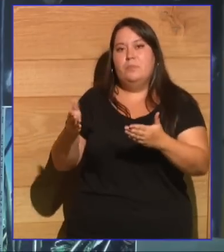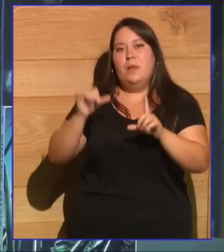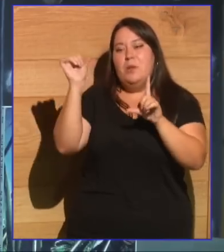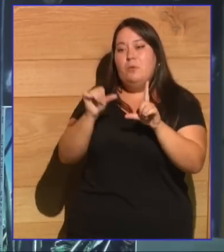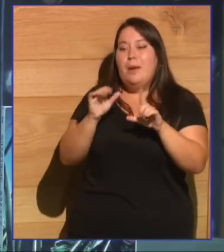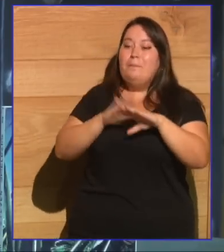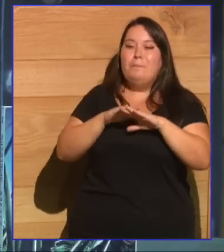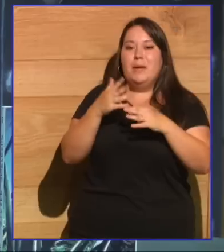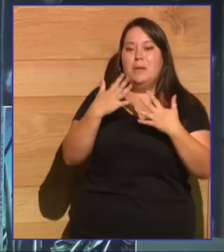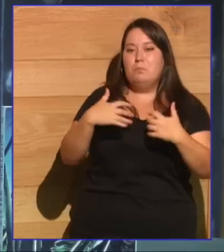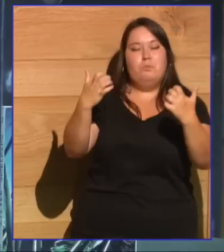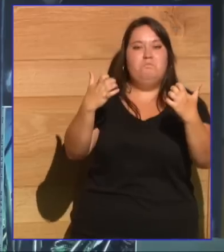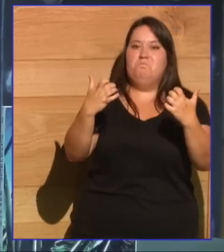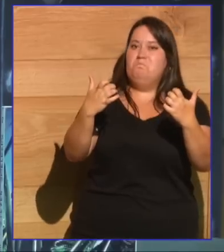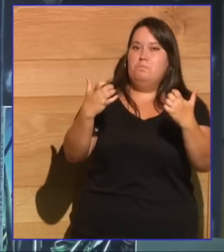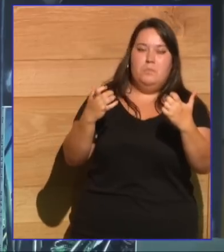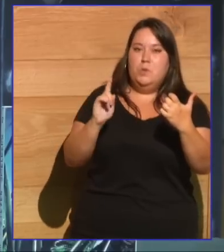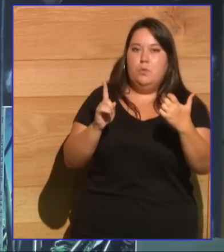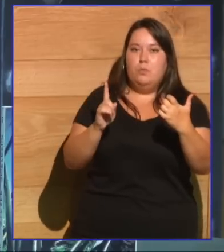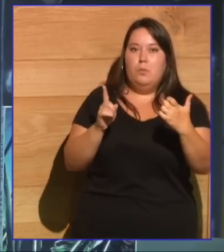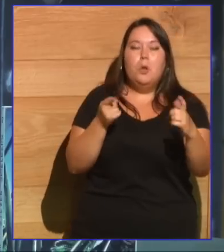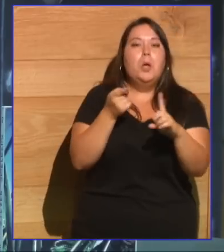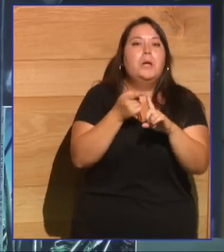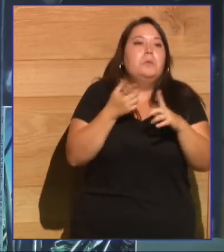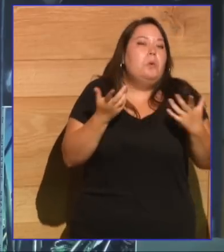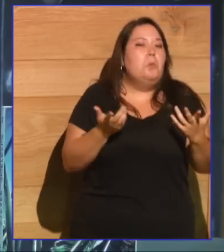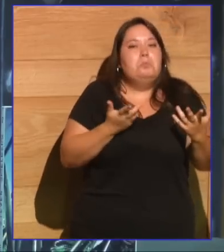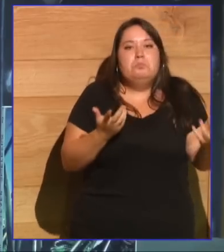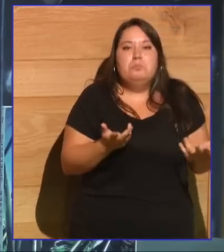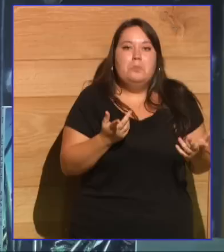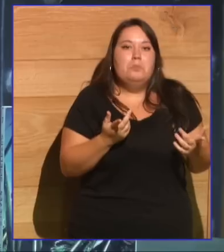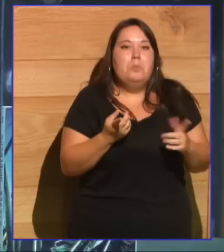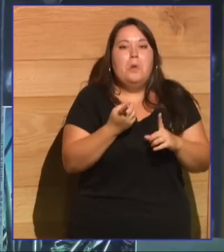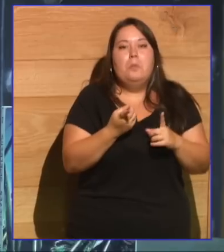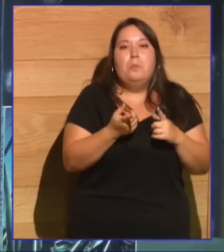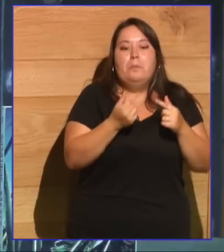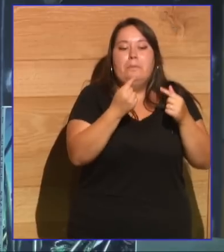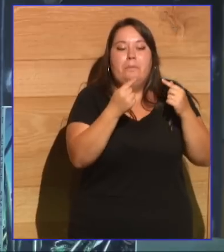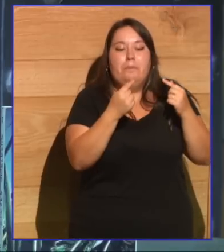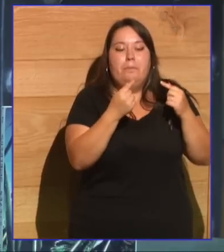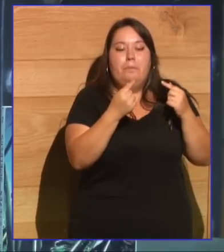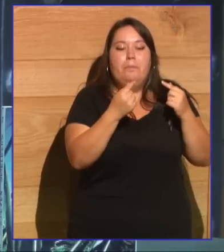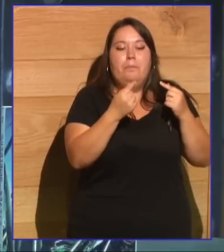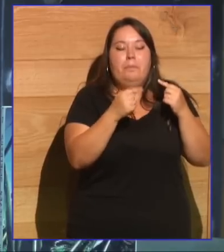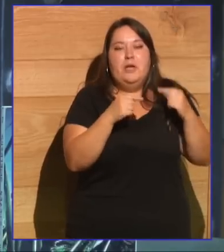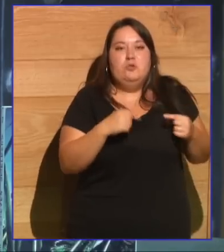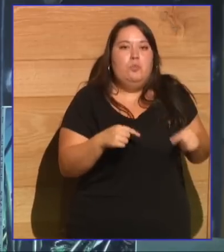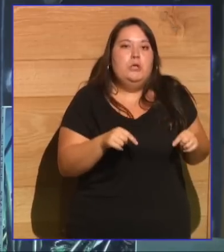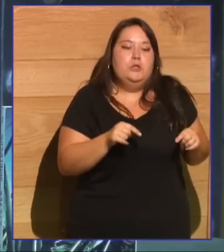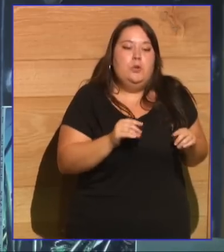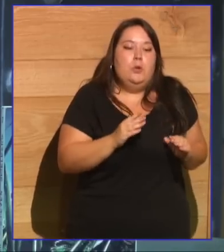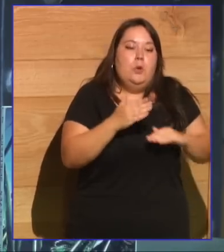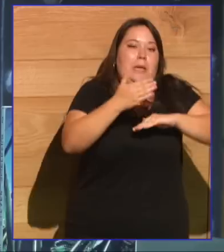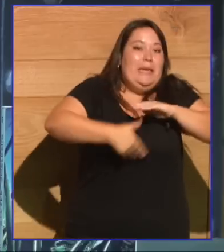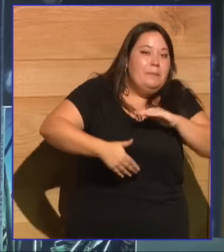espectador sin buscarlo como destino asumiendo que va a ser un presupuesto limitado que le va a permitir hacer algo intermedio antes de asumir